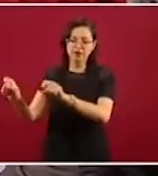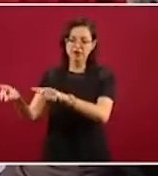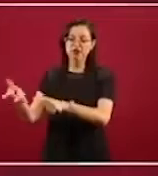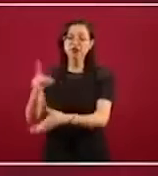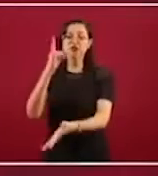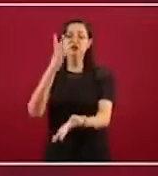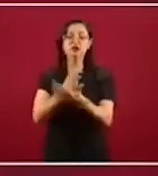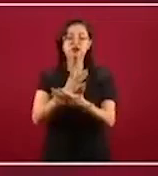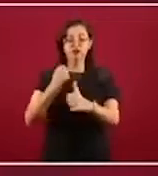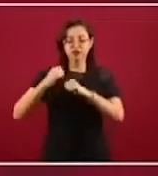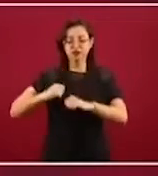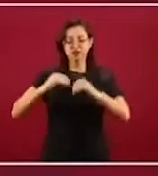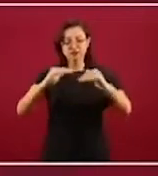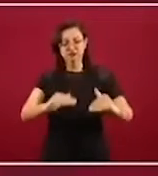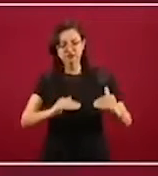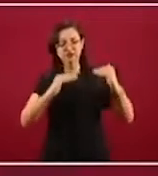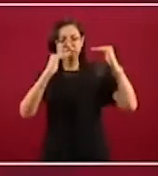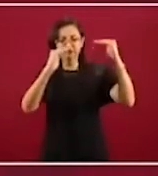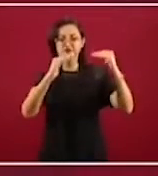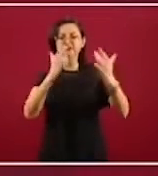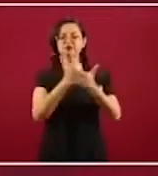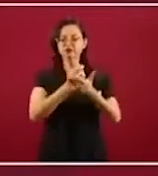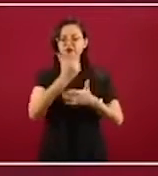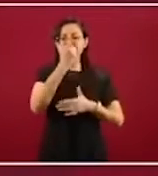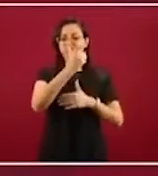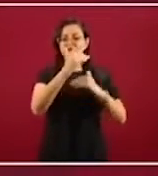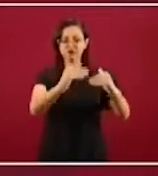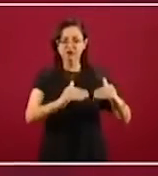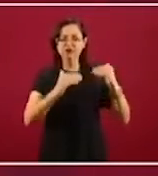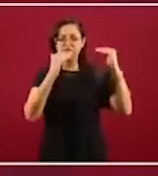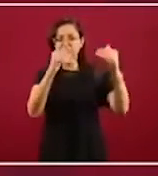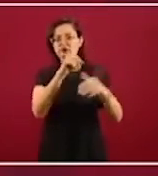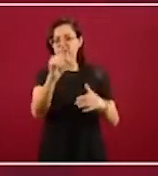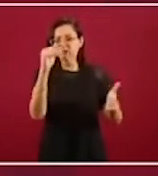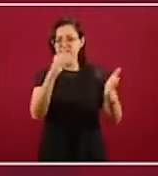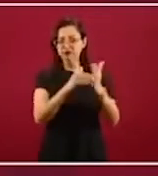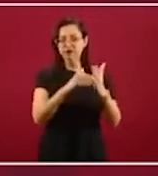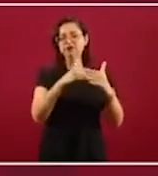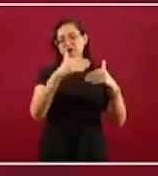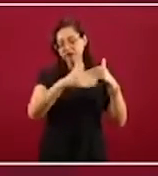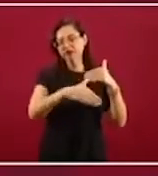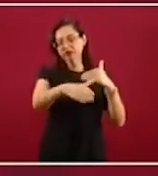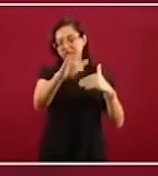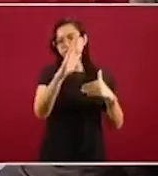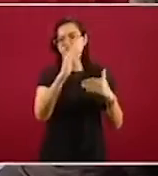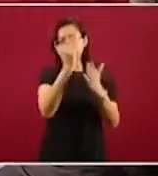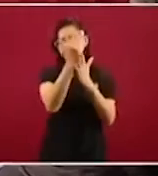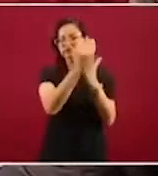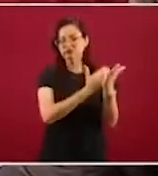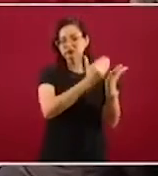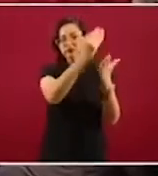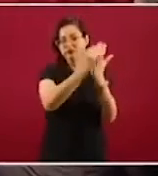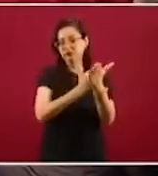de los que estamos arriba. Es una de las medidas que se va a llevar a cabo. Y otras más.